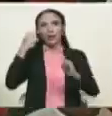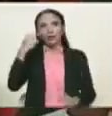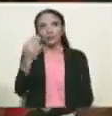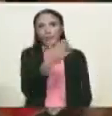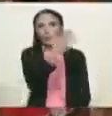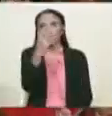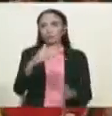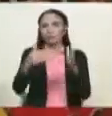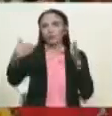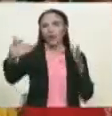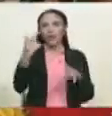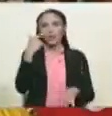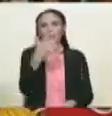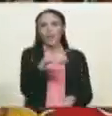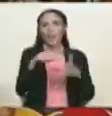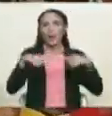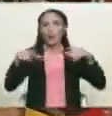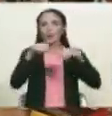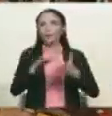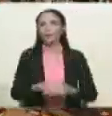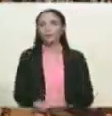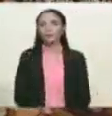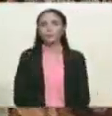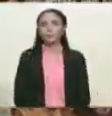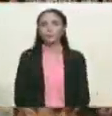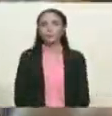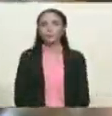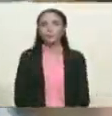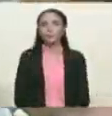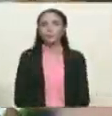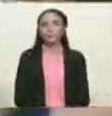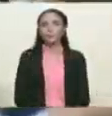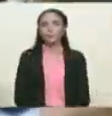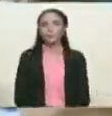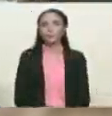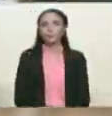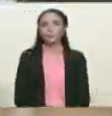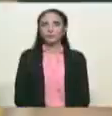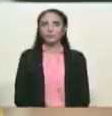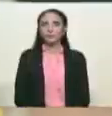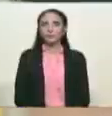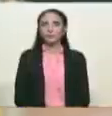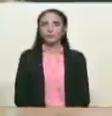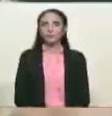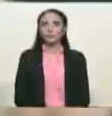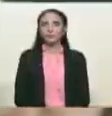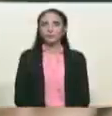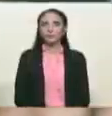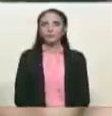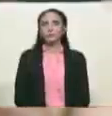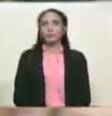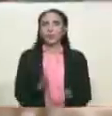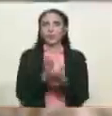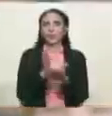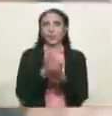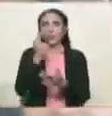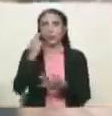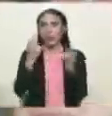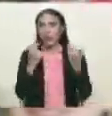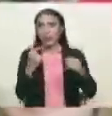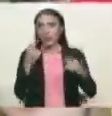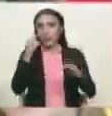allá, en la izquierda. Siempre en la izquierda, termina por allá. En el fondo, en la izquierda profunda.